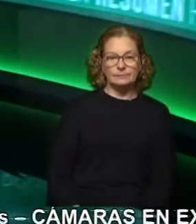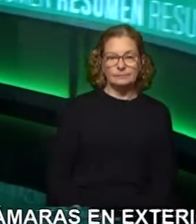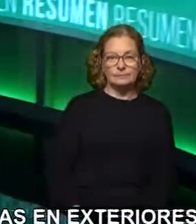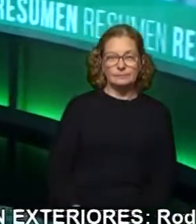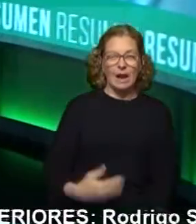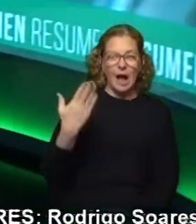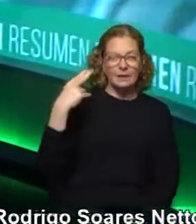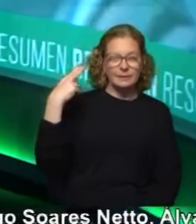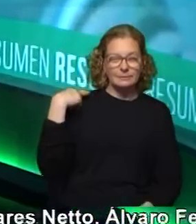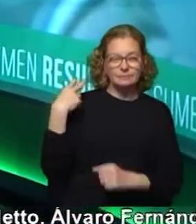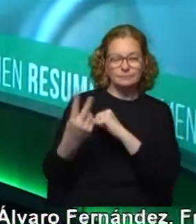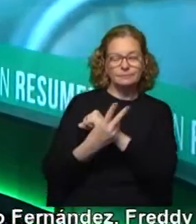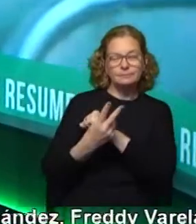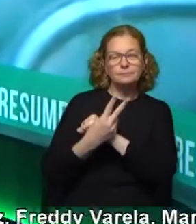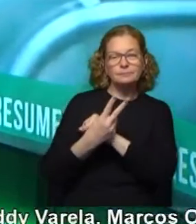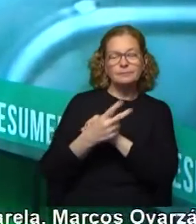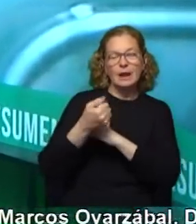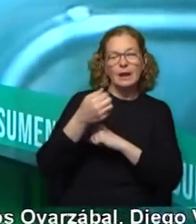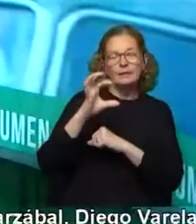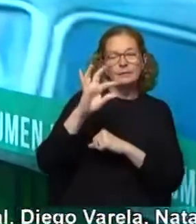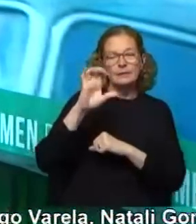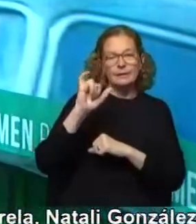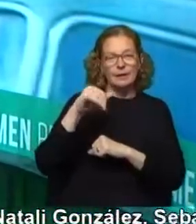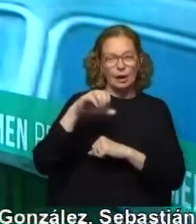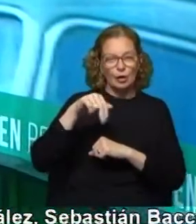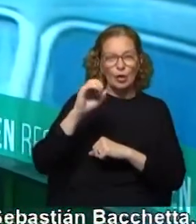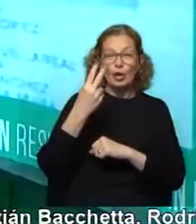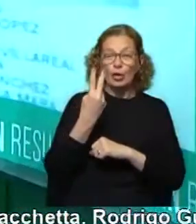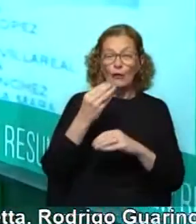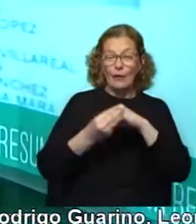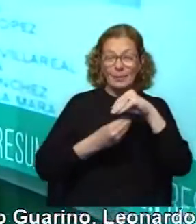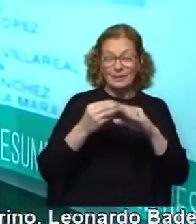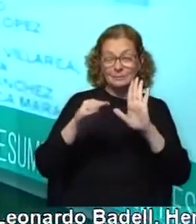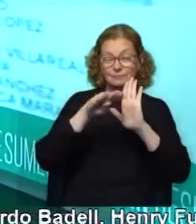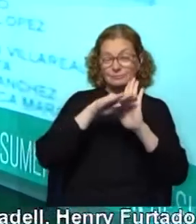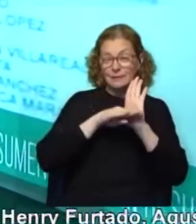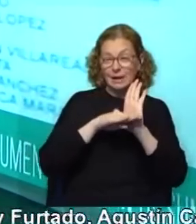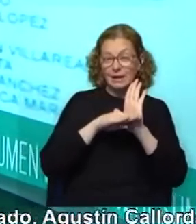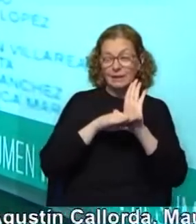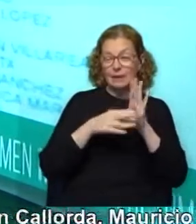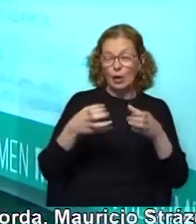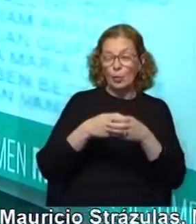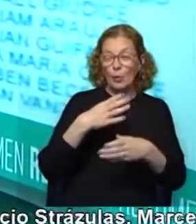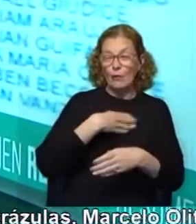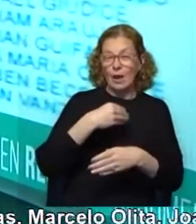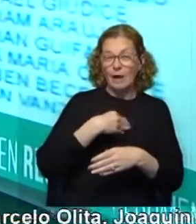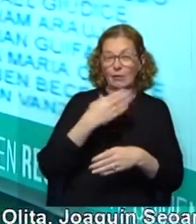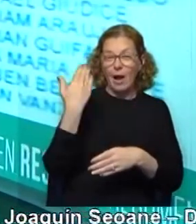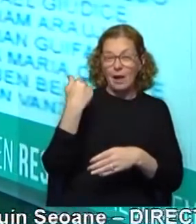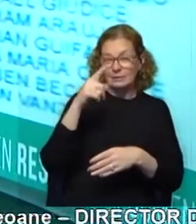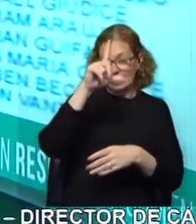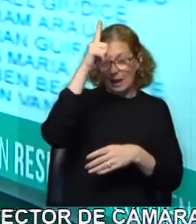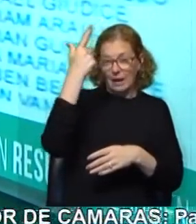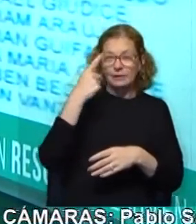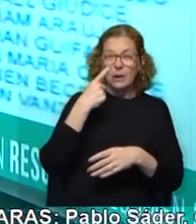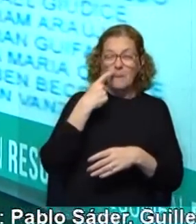el ex jefe de la custodia presidencial Alejandro asteciano y otros dos de sus familiares figuran en una lista del partido Nacional del ex presidente de la